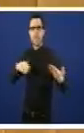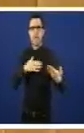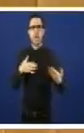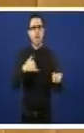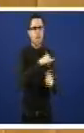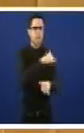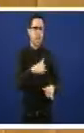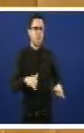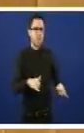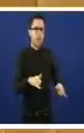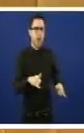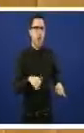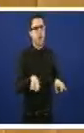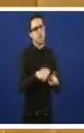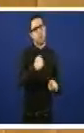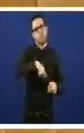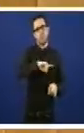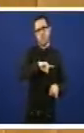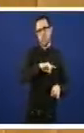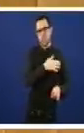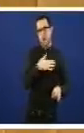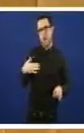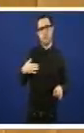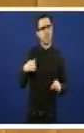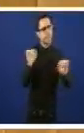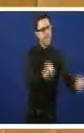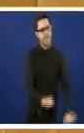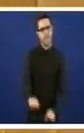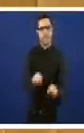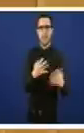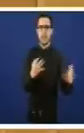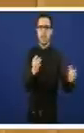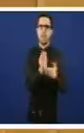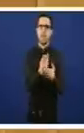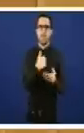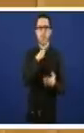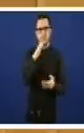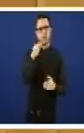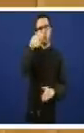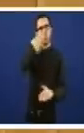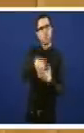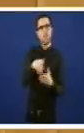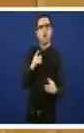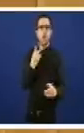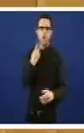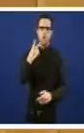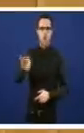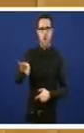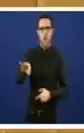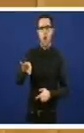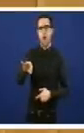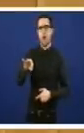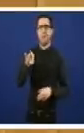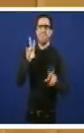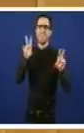nos queremos defendelo. Por eso votaremos non a toma en consideración deste proxecto de lei por o